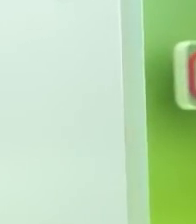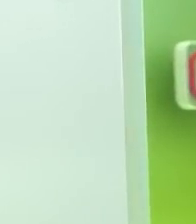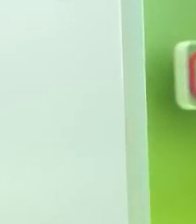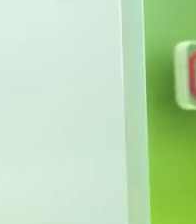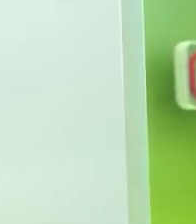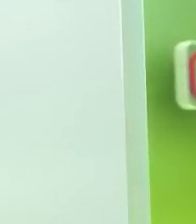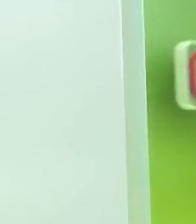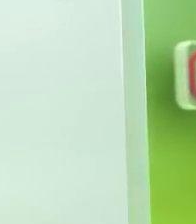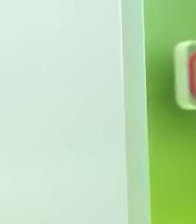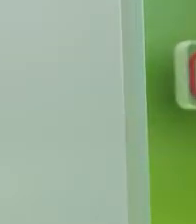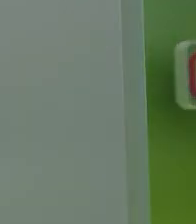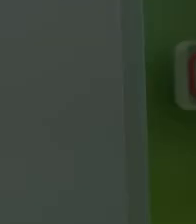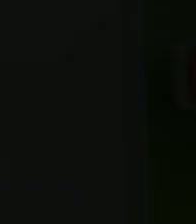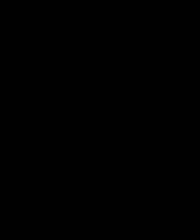ah